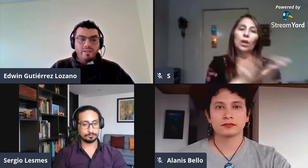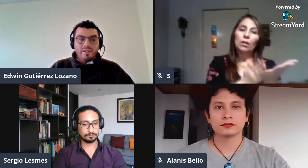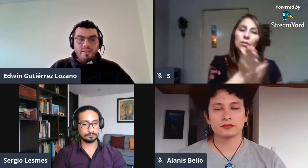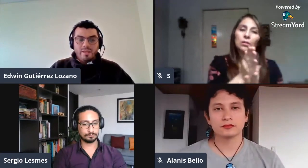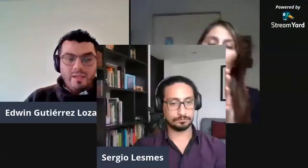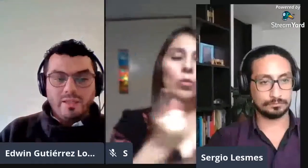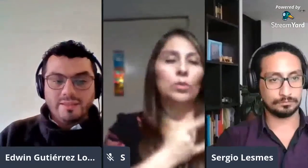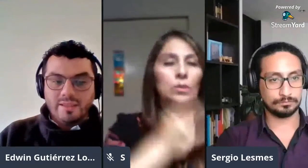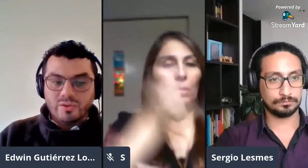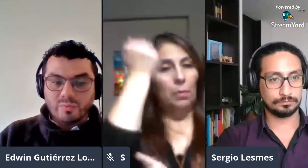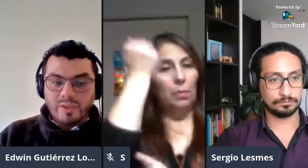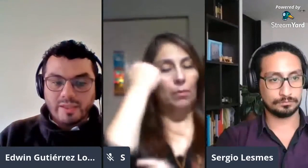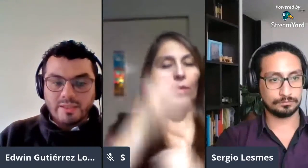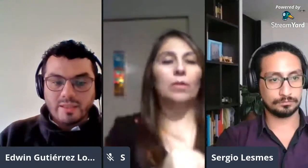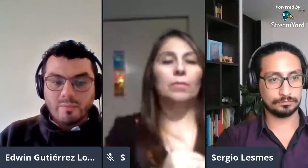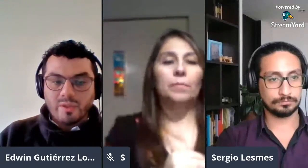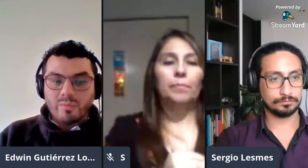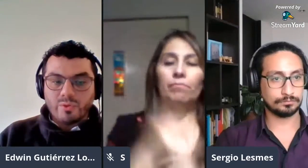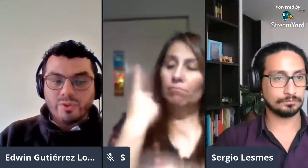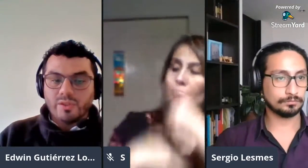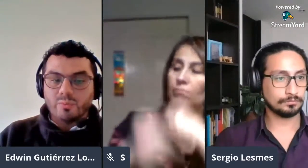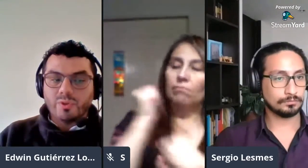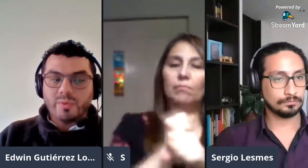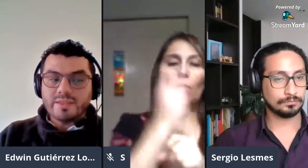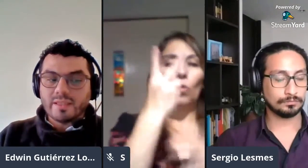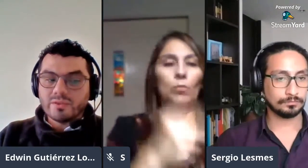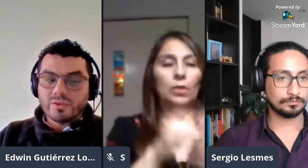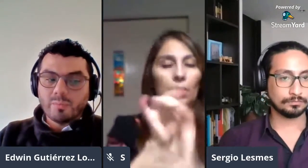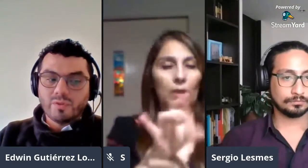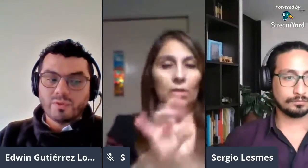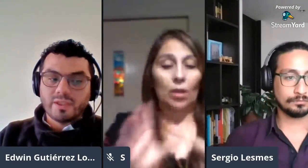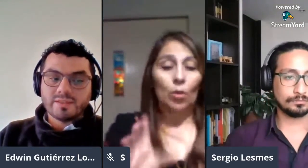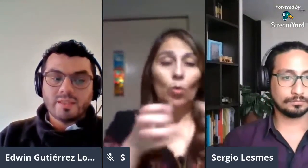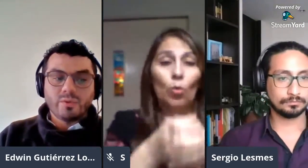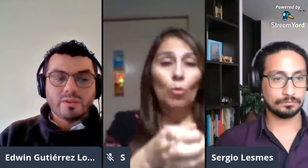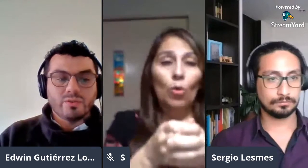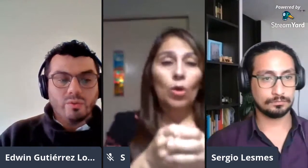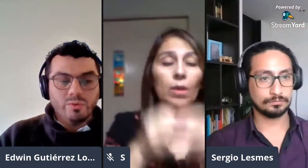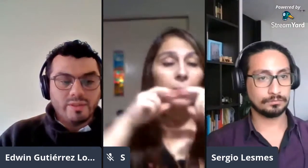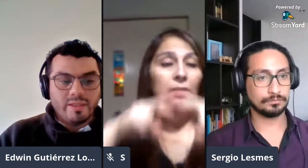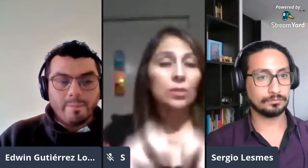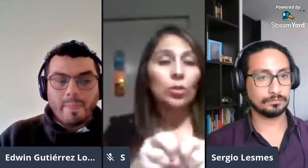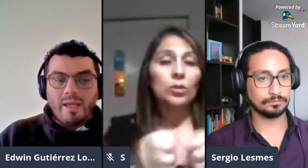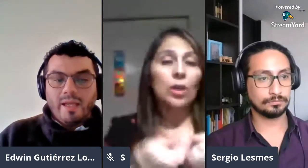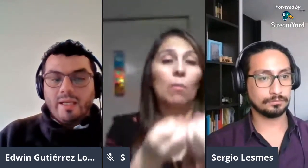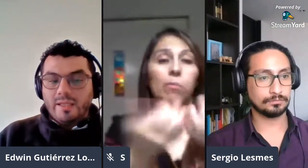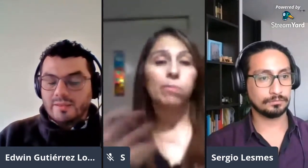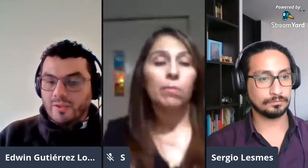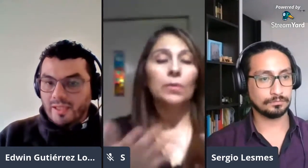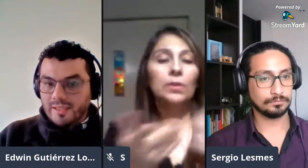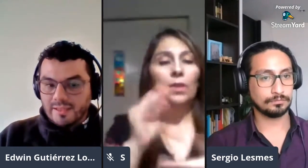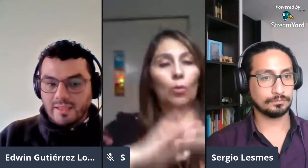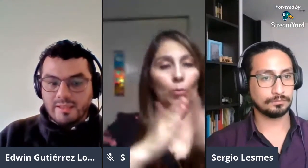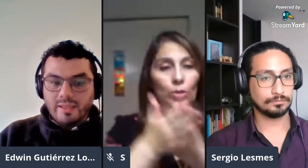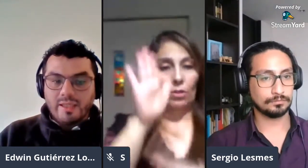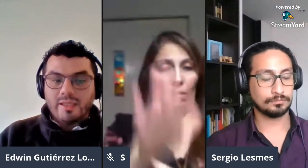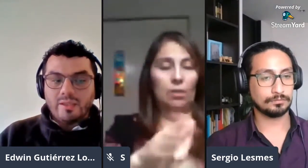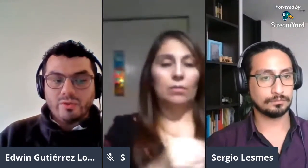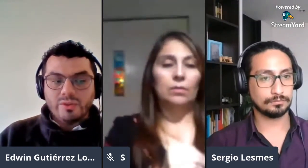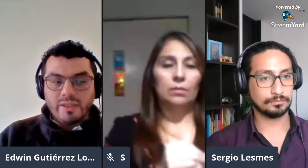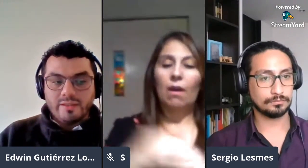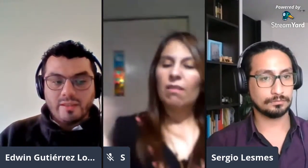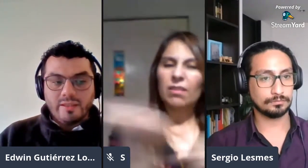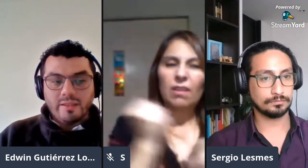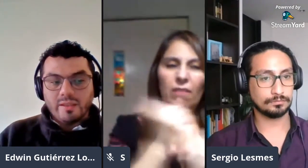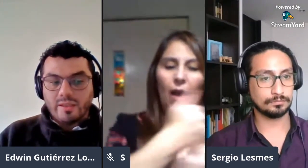universidad desde el 2015 y miembro del grupo de investigación de polifonías de la educación comunitaria. Trabaja desde la línea de